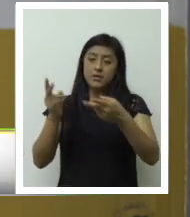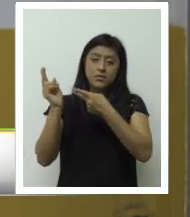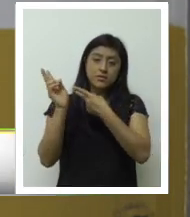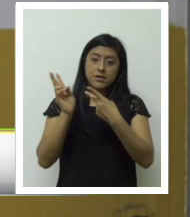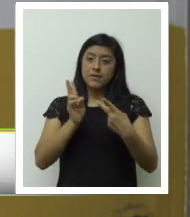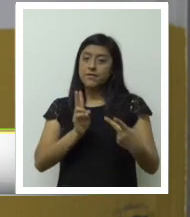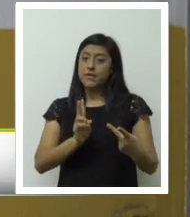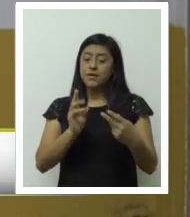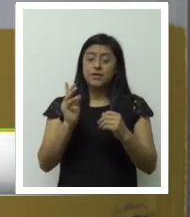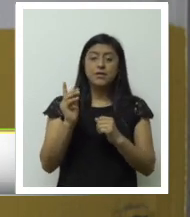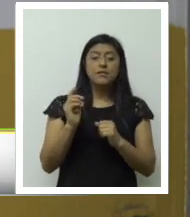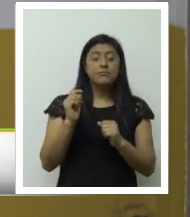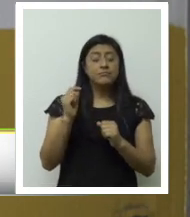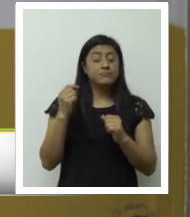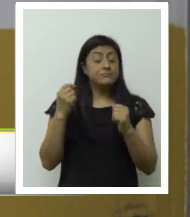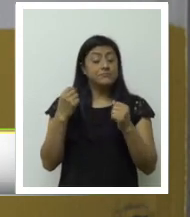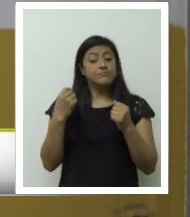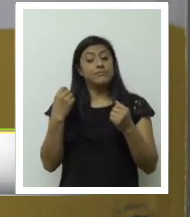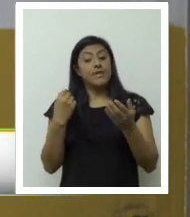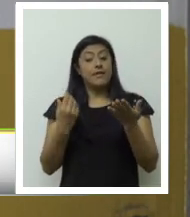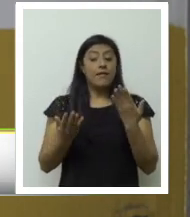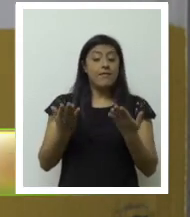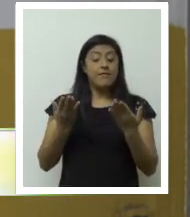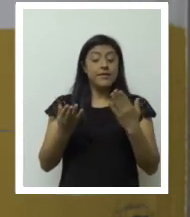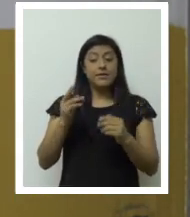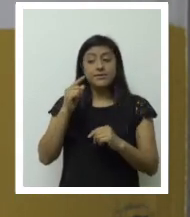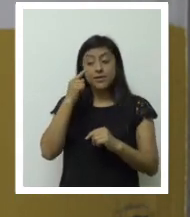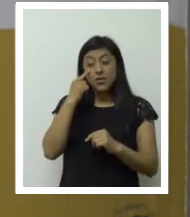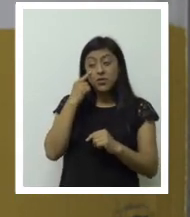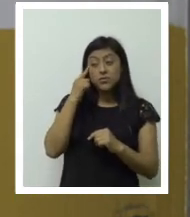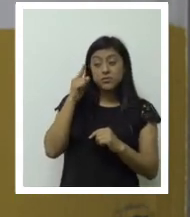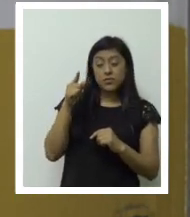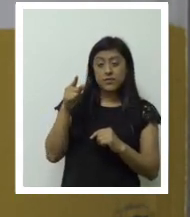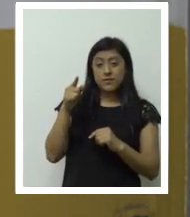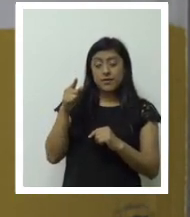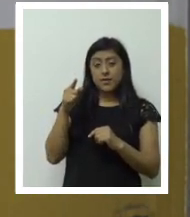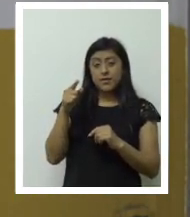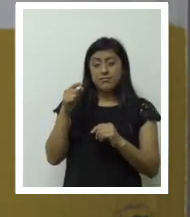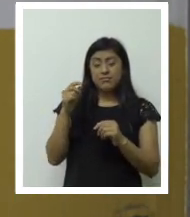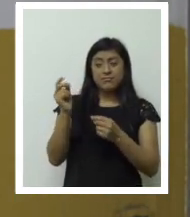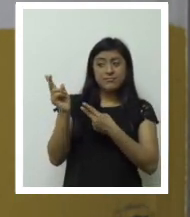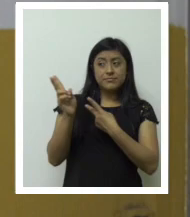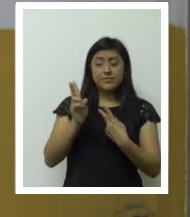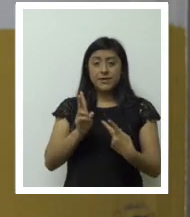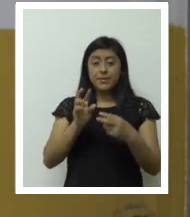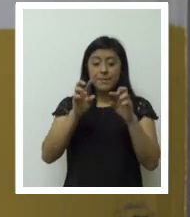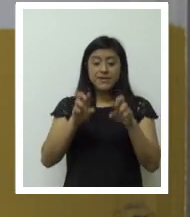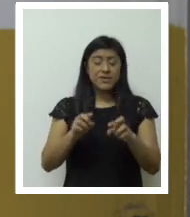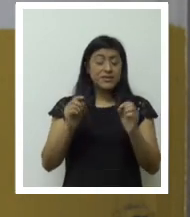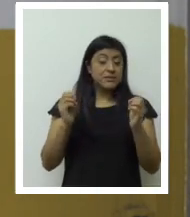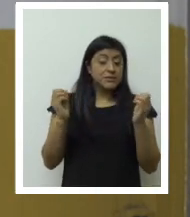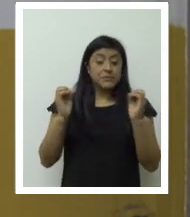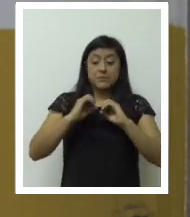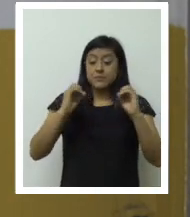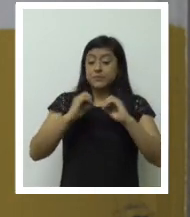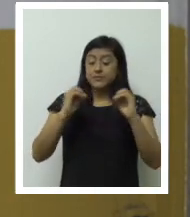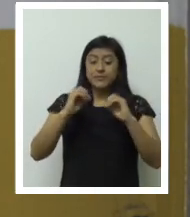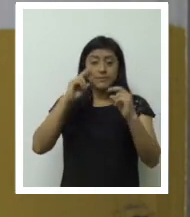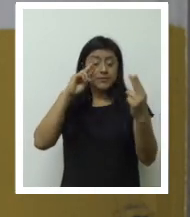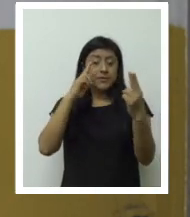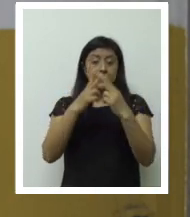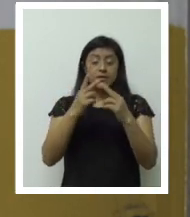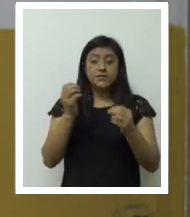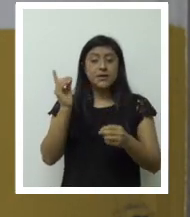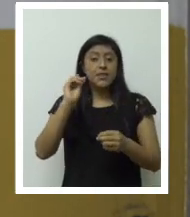hay personas que no saben ni cuándo nacieron, ni de dónde, ni Entonces uno empieza a descubrir en